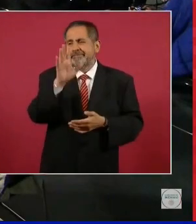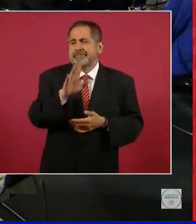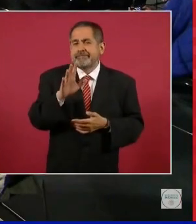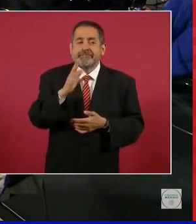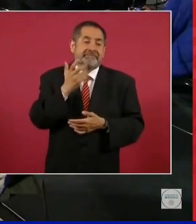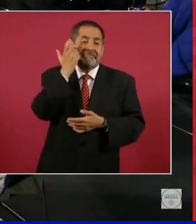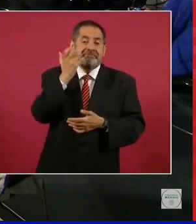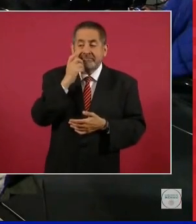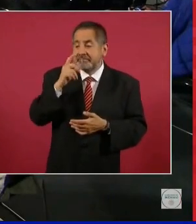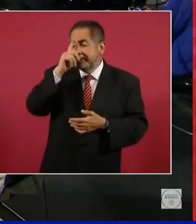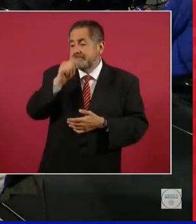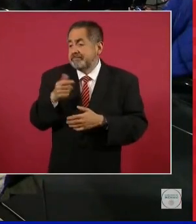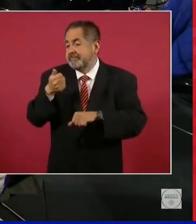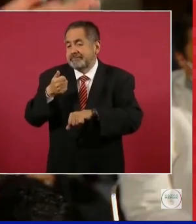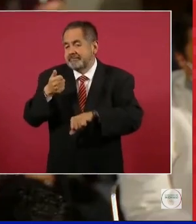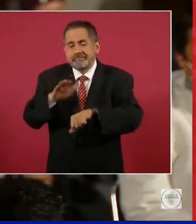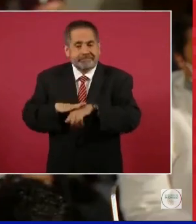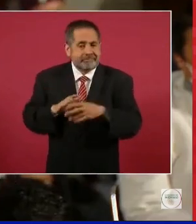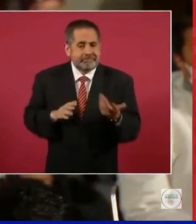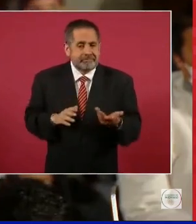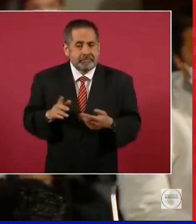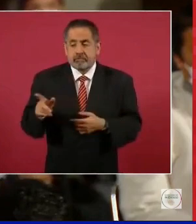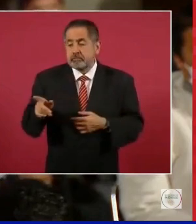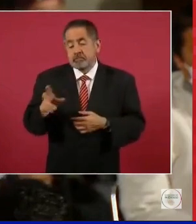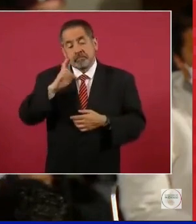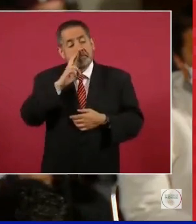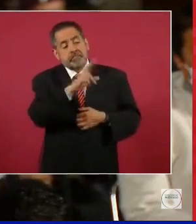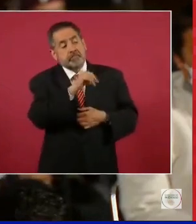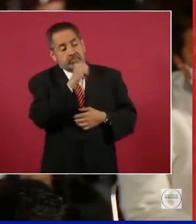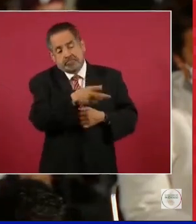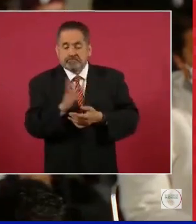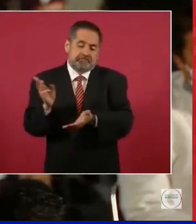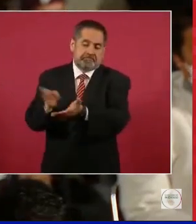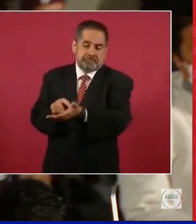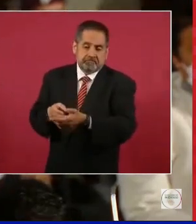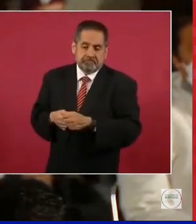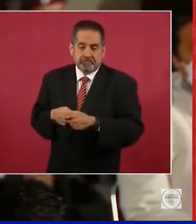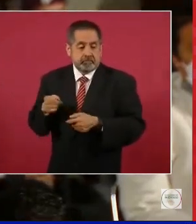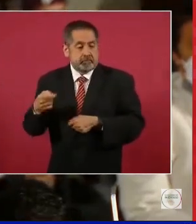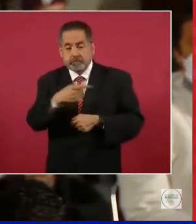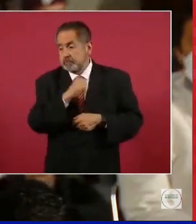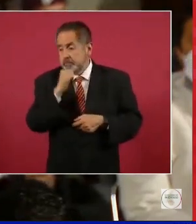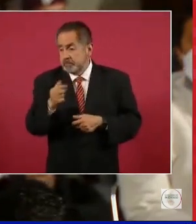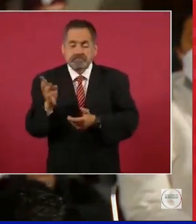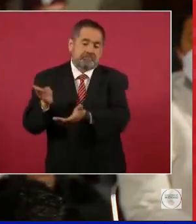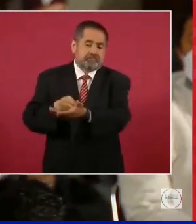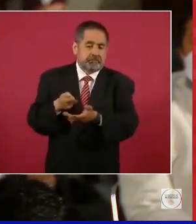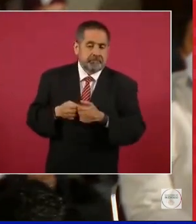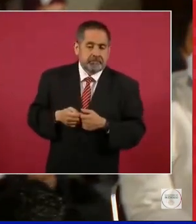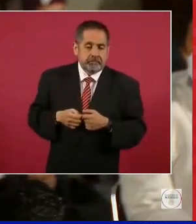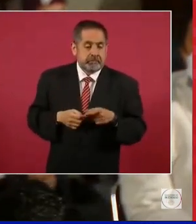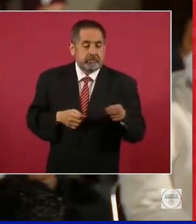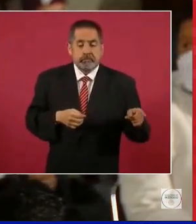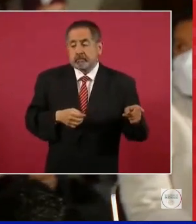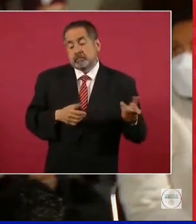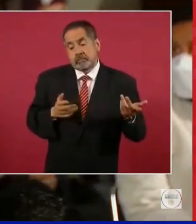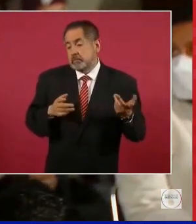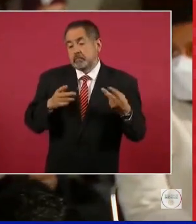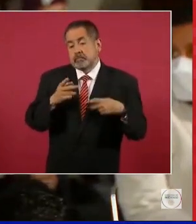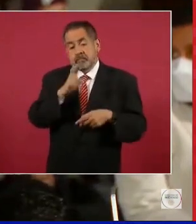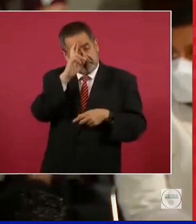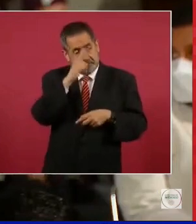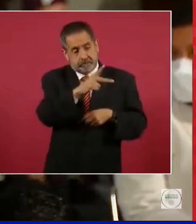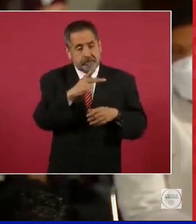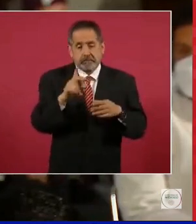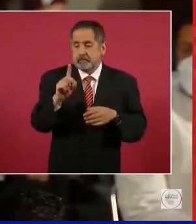fallas administrativas, ¿no? Porque no le contestaste a tiempo a estas personas que reclaman un supuesto uso de datos